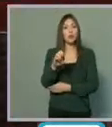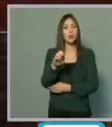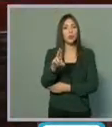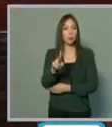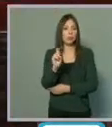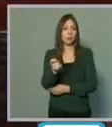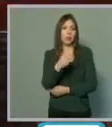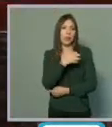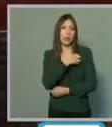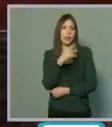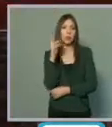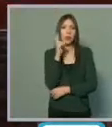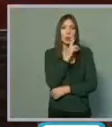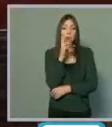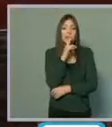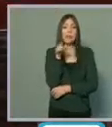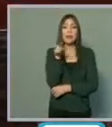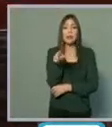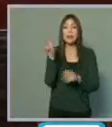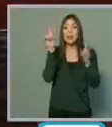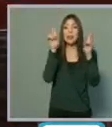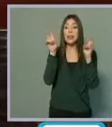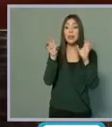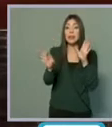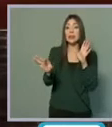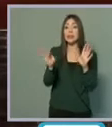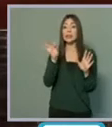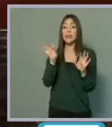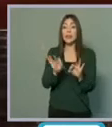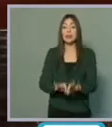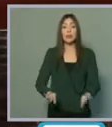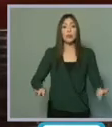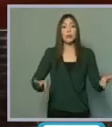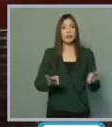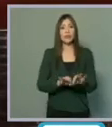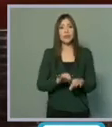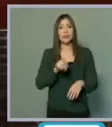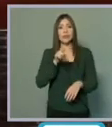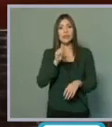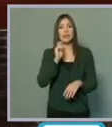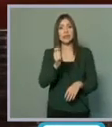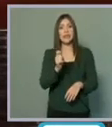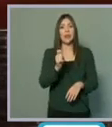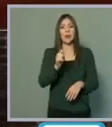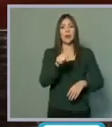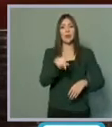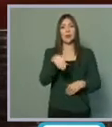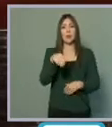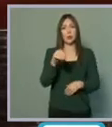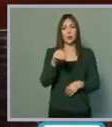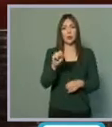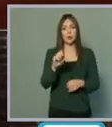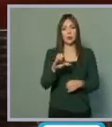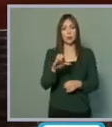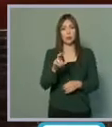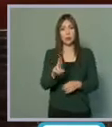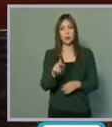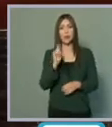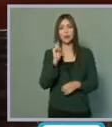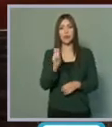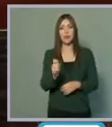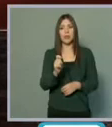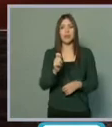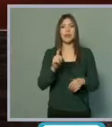que nosotros escogimos como uno de los más importantes, porque Moscú es uno de